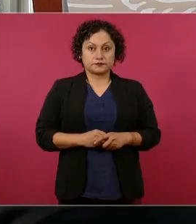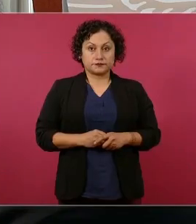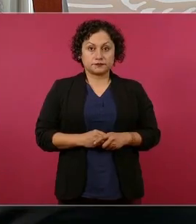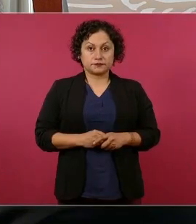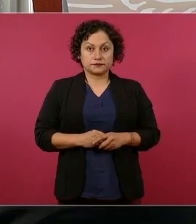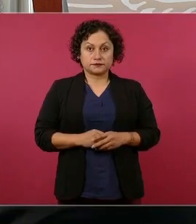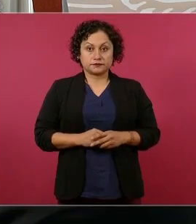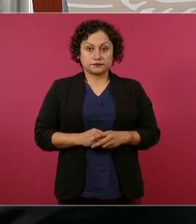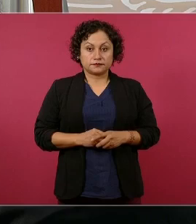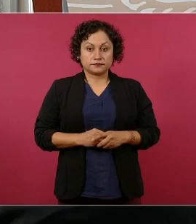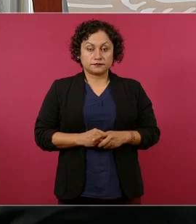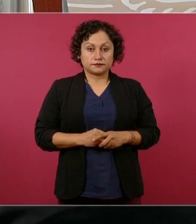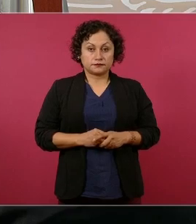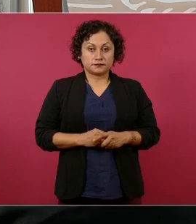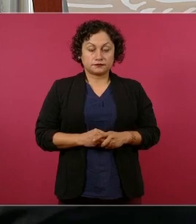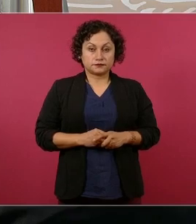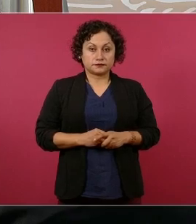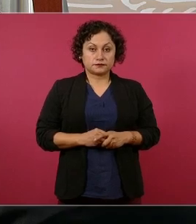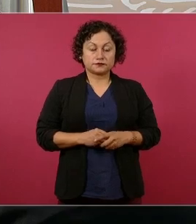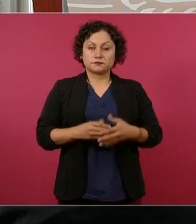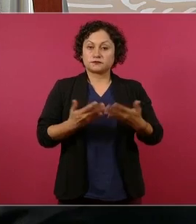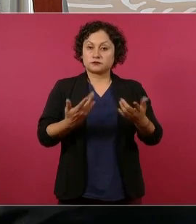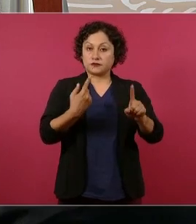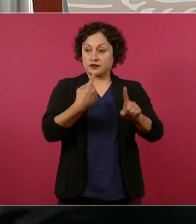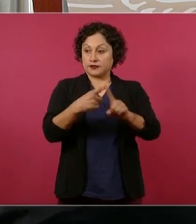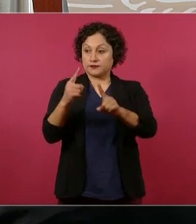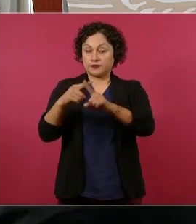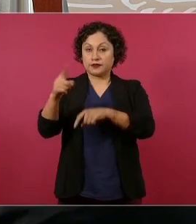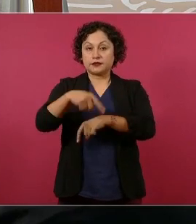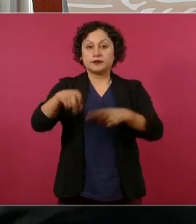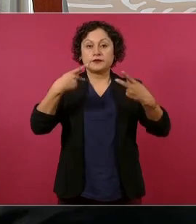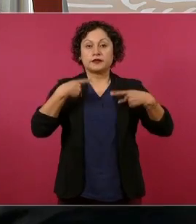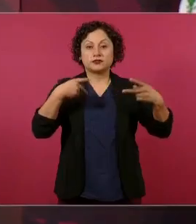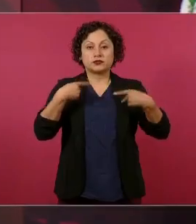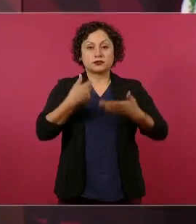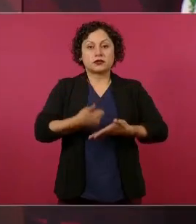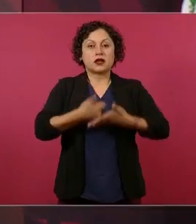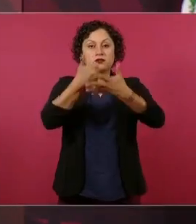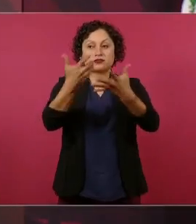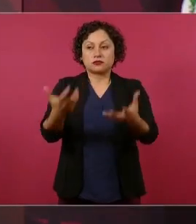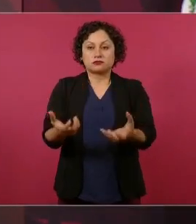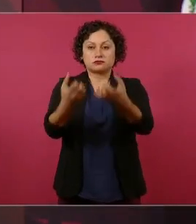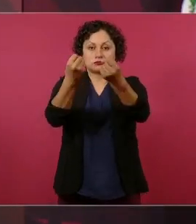rescatistas envían a la Comisión Federal de Electricidad.